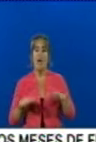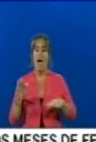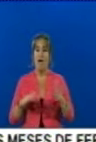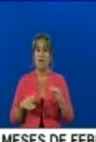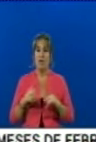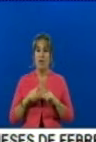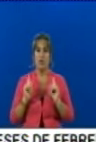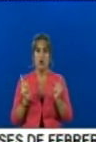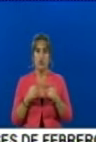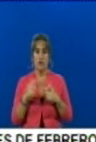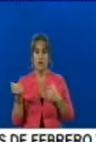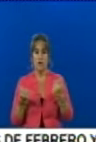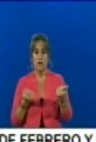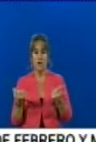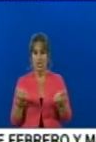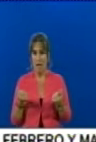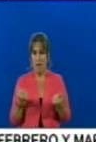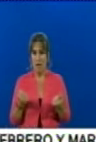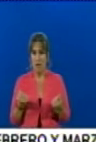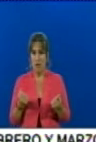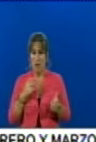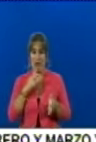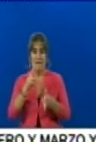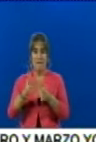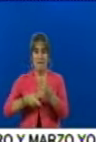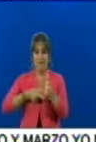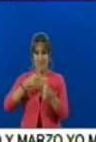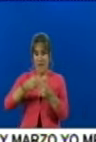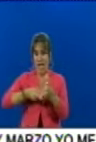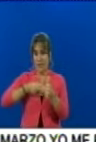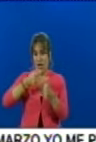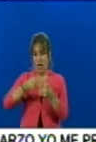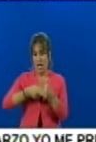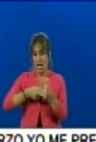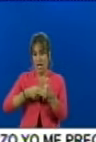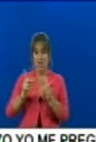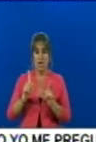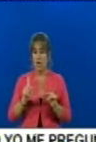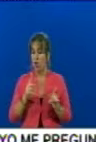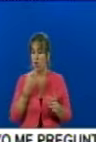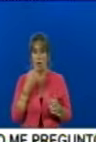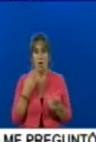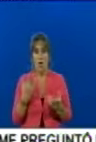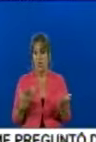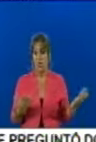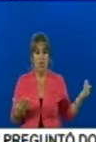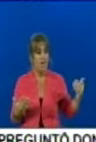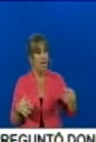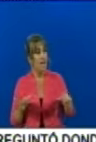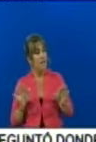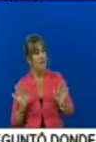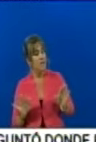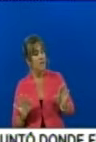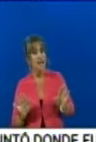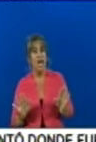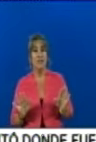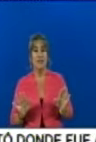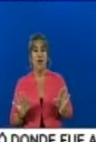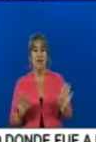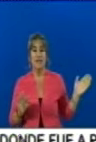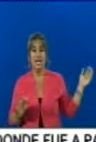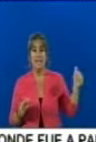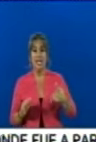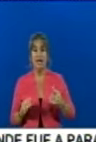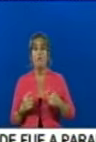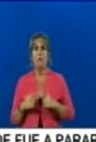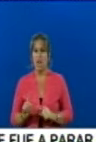por lo general es transportación ferroviaria, no han permitido que arribe la totalidad de los inventarios a la provincia,